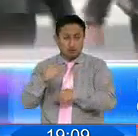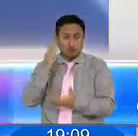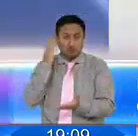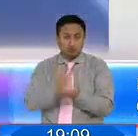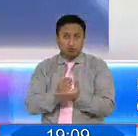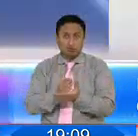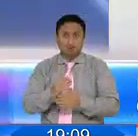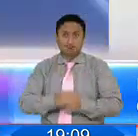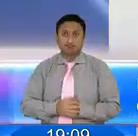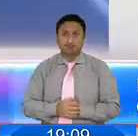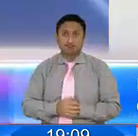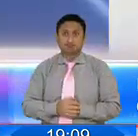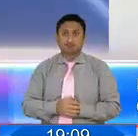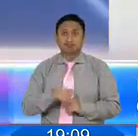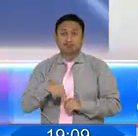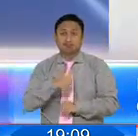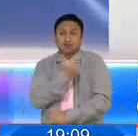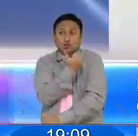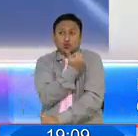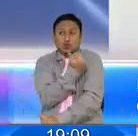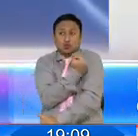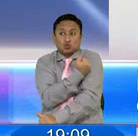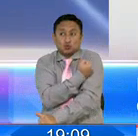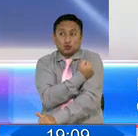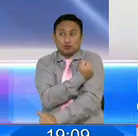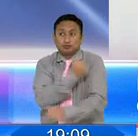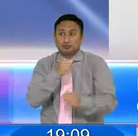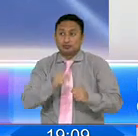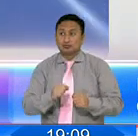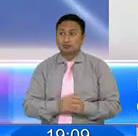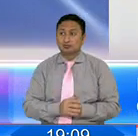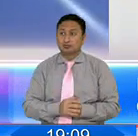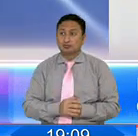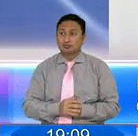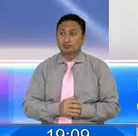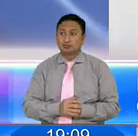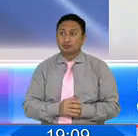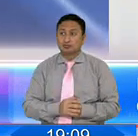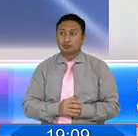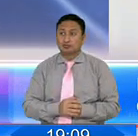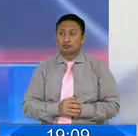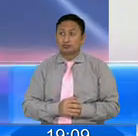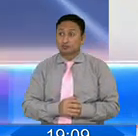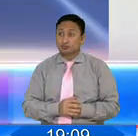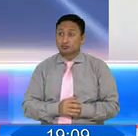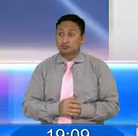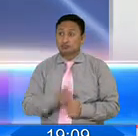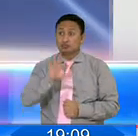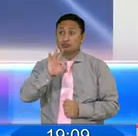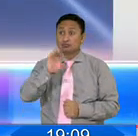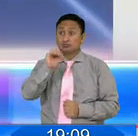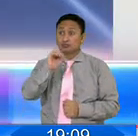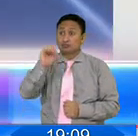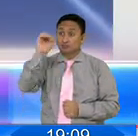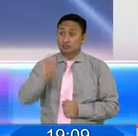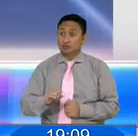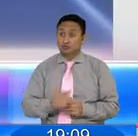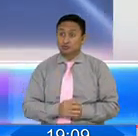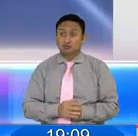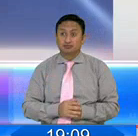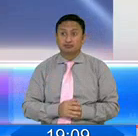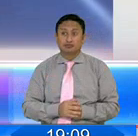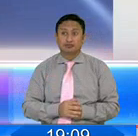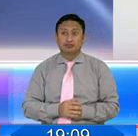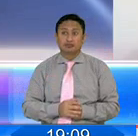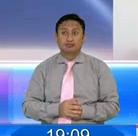Las vacunas, en especial este tipo de vacuna, está hablando de una eficacia de más del 90%. Estamos hablando de reacciones